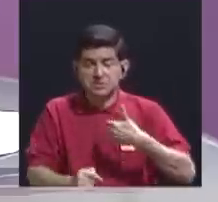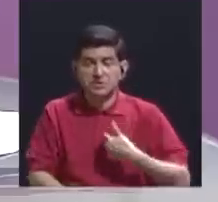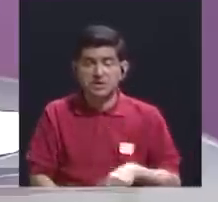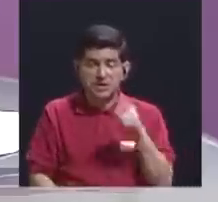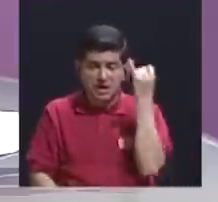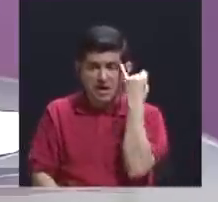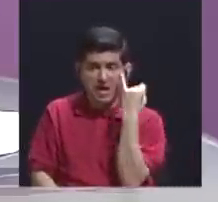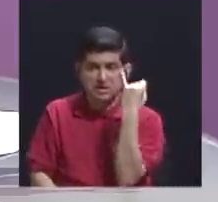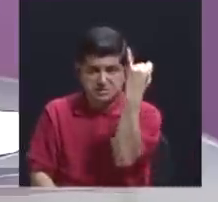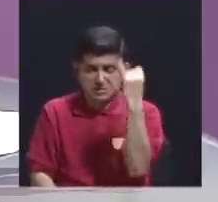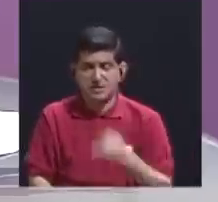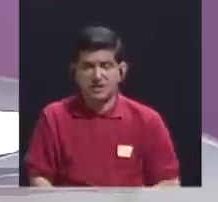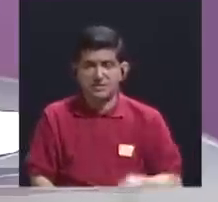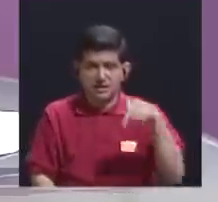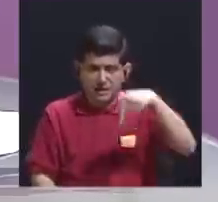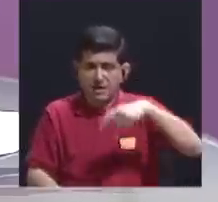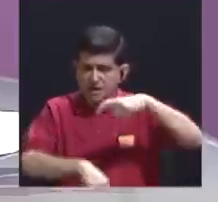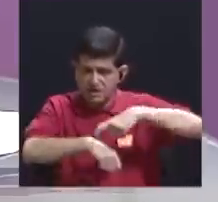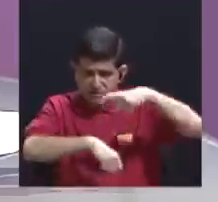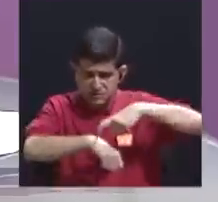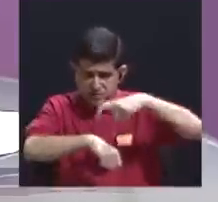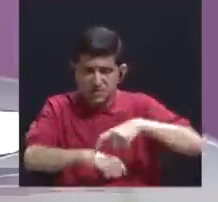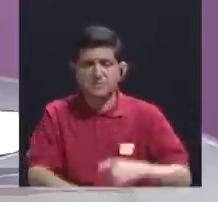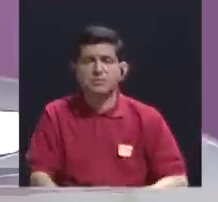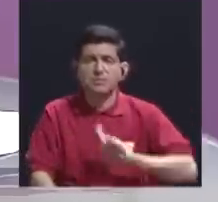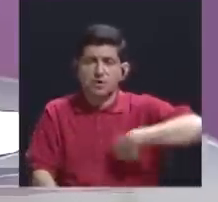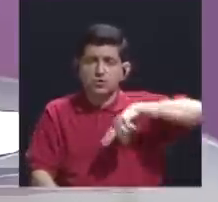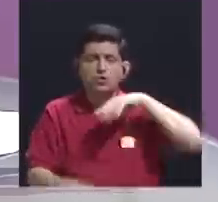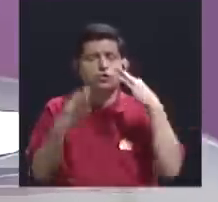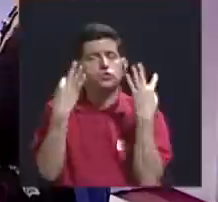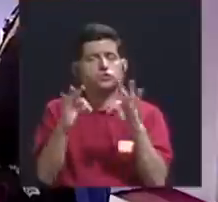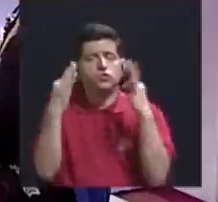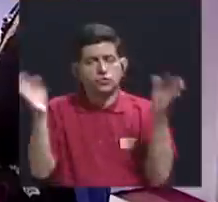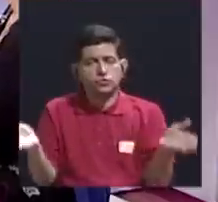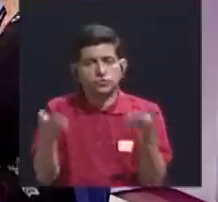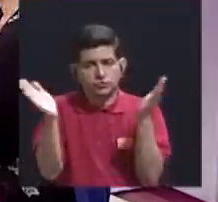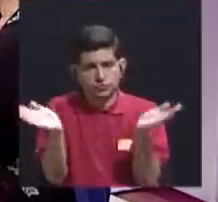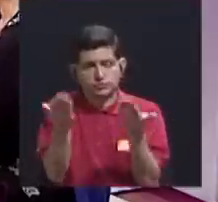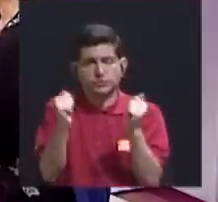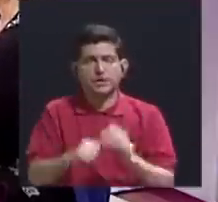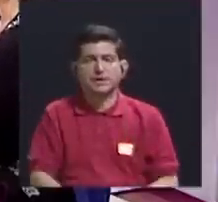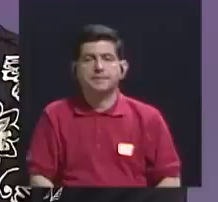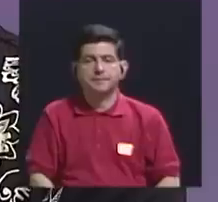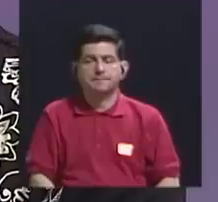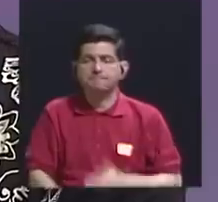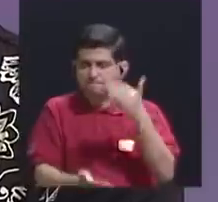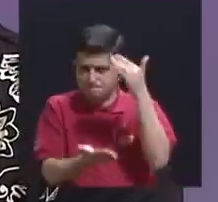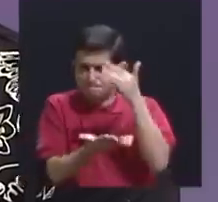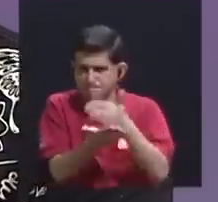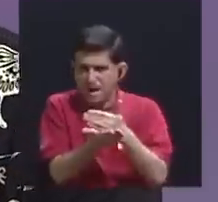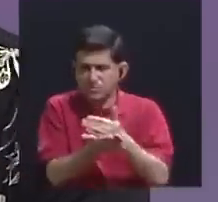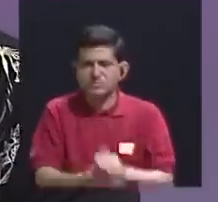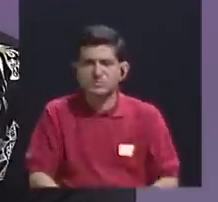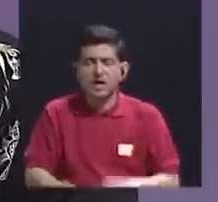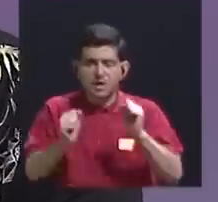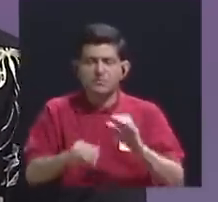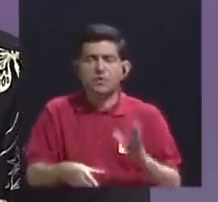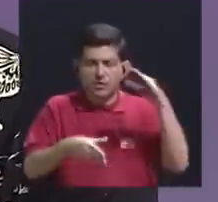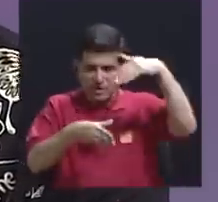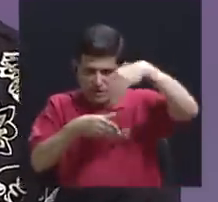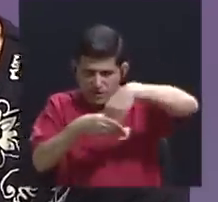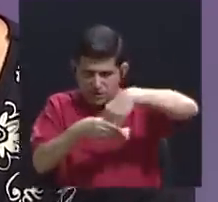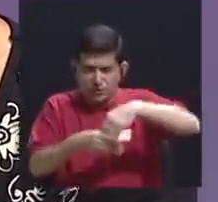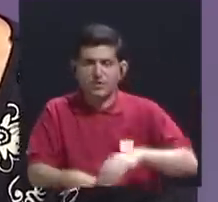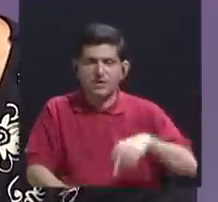esta iniciativa que estamos hoy intentando empujar vamos a hacer un corte para que se integre con